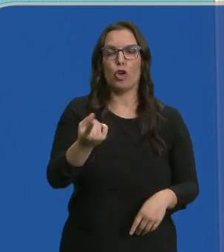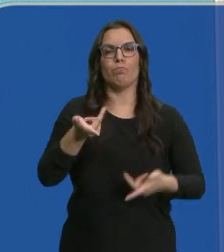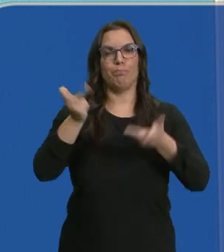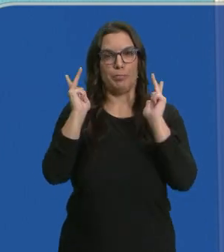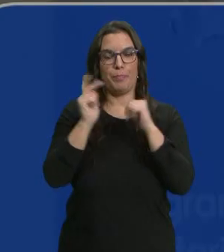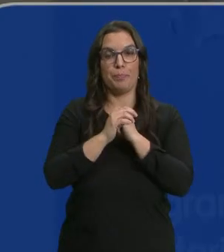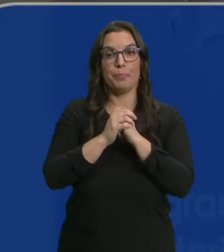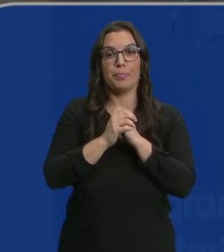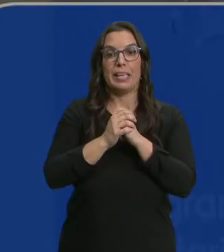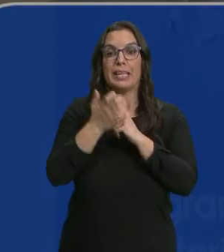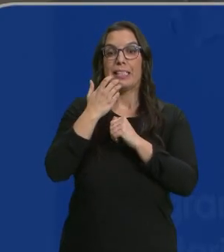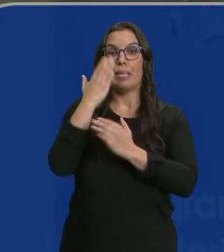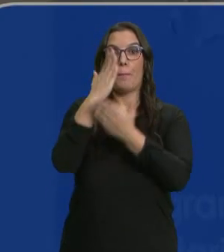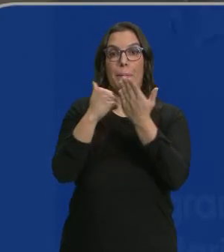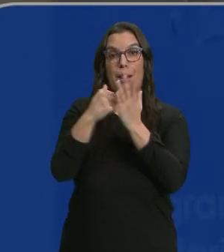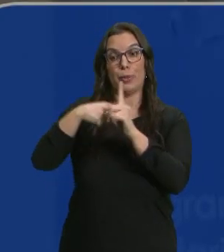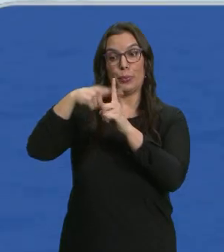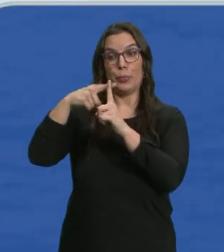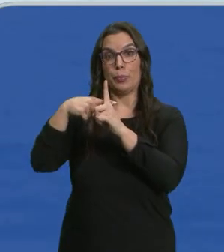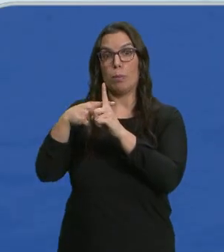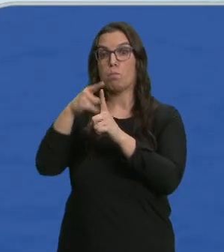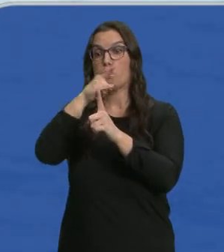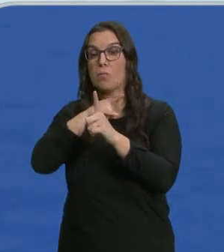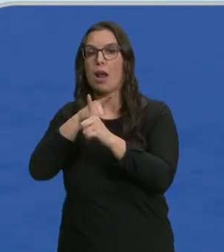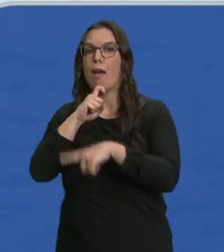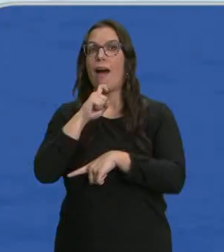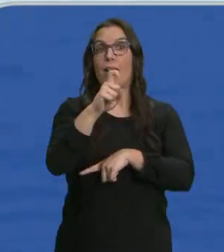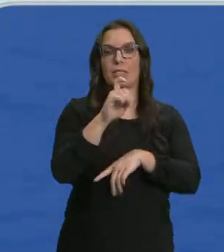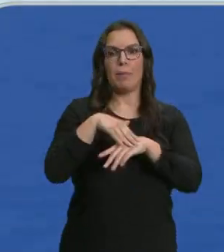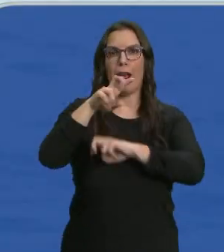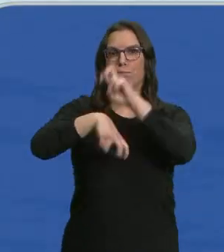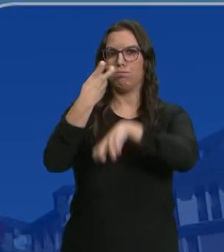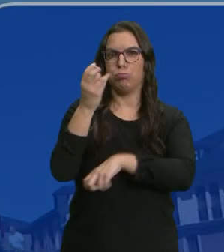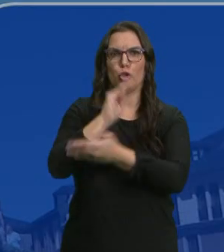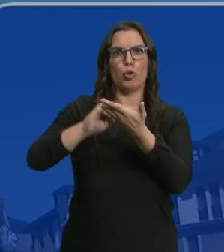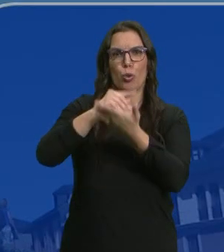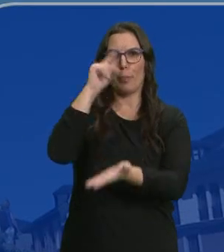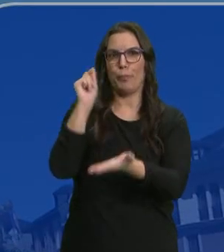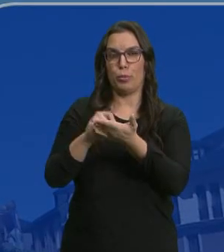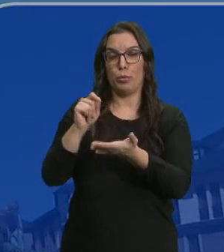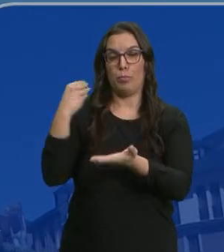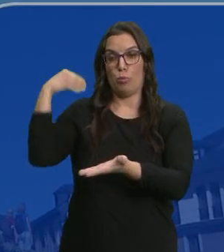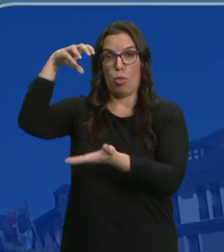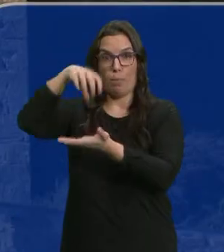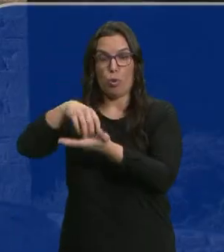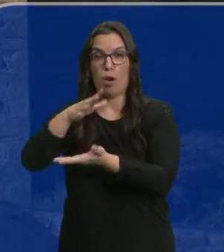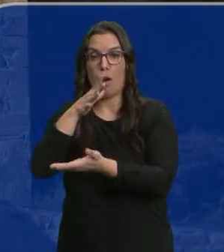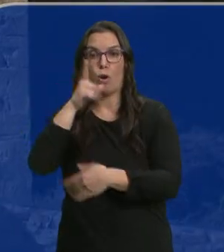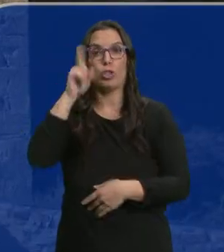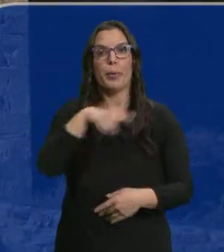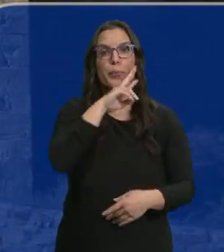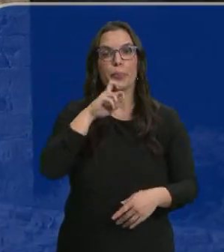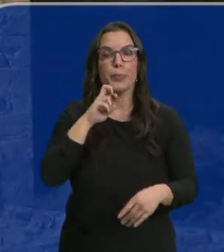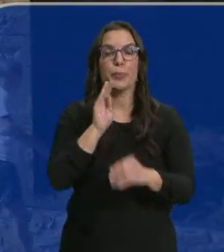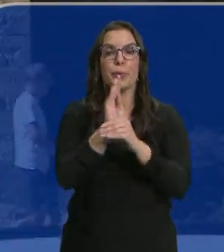Una desviación de estos parámetros genera alertas para que se corrijan inmediatamente en los depósitos y en otros bienes. Para la conservación, por